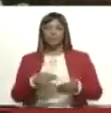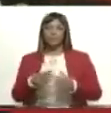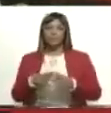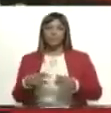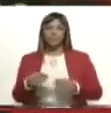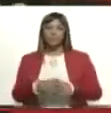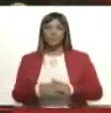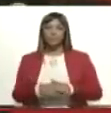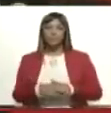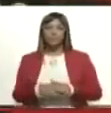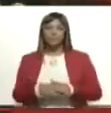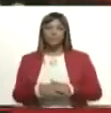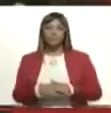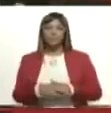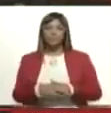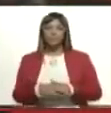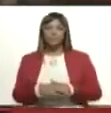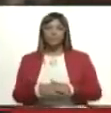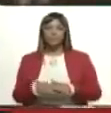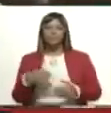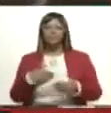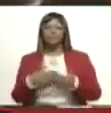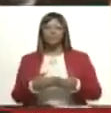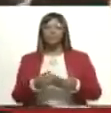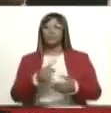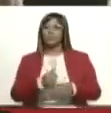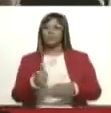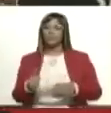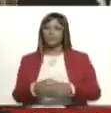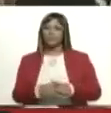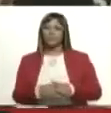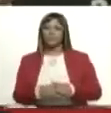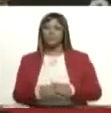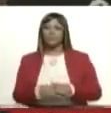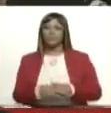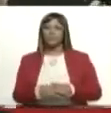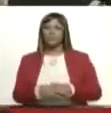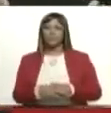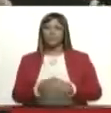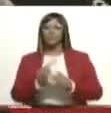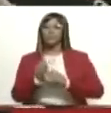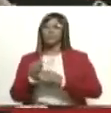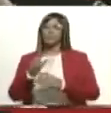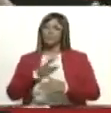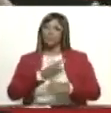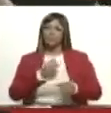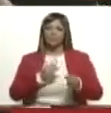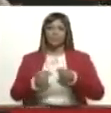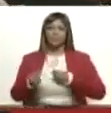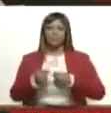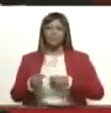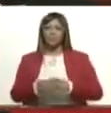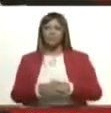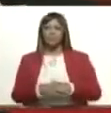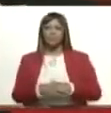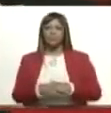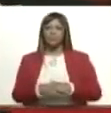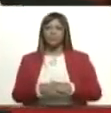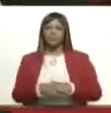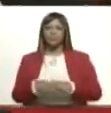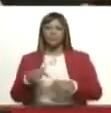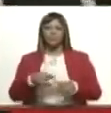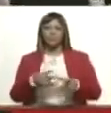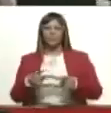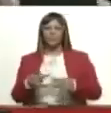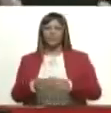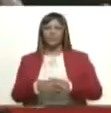la... O sea, las voy a hacer entrega a todos ustedes, representantes de los medios de comunicación, lo van a tener ya